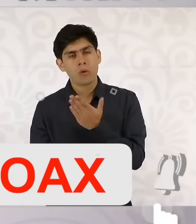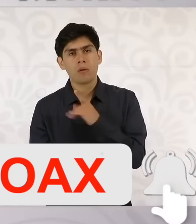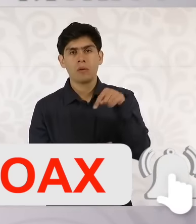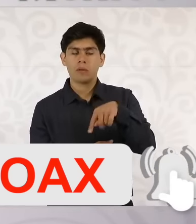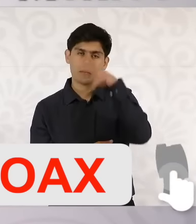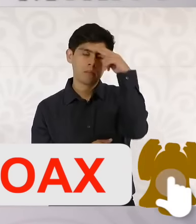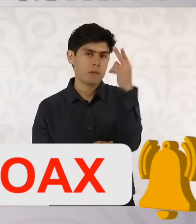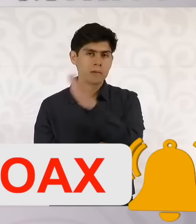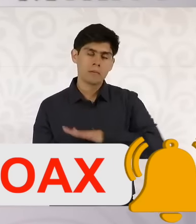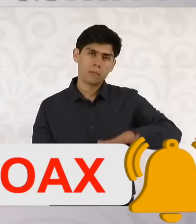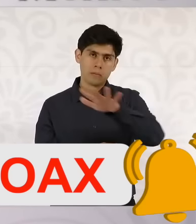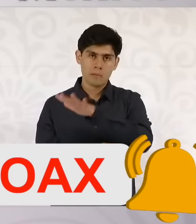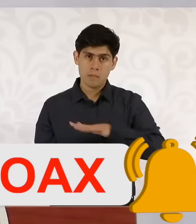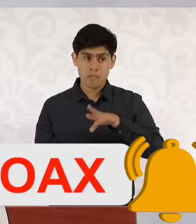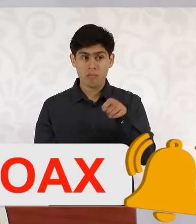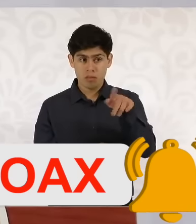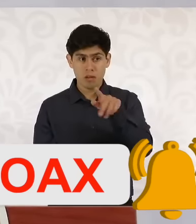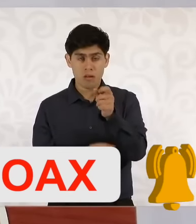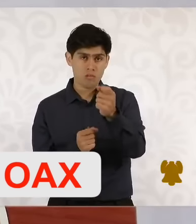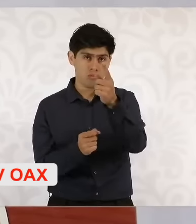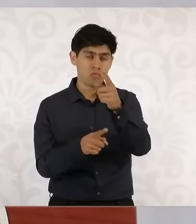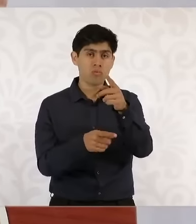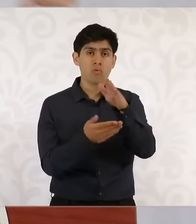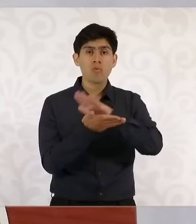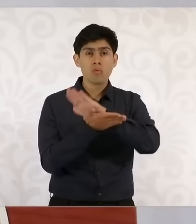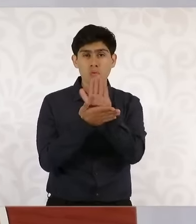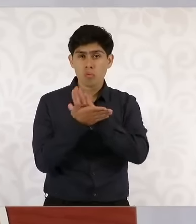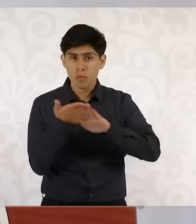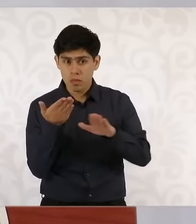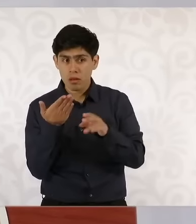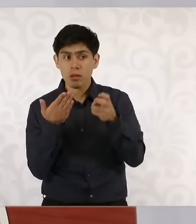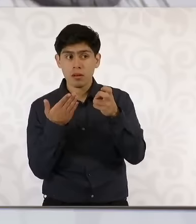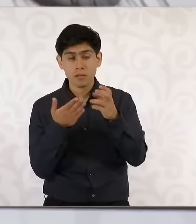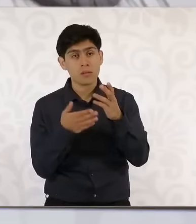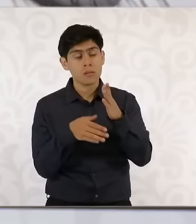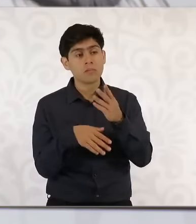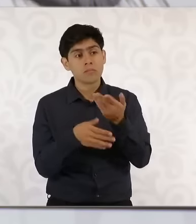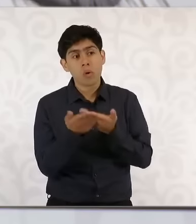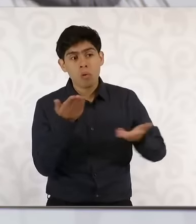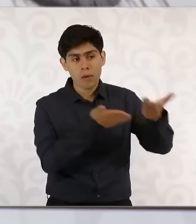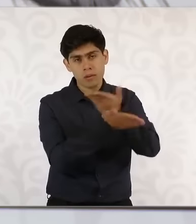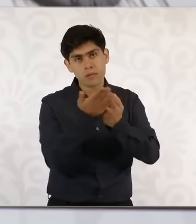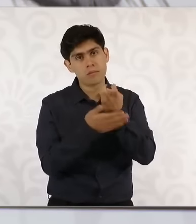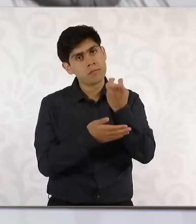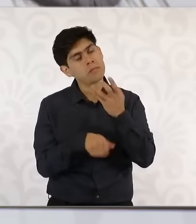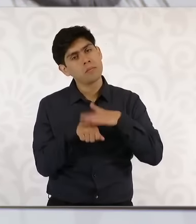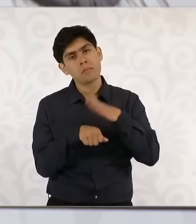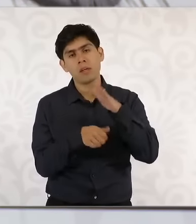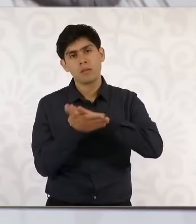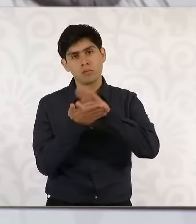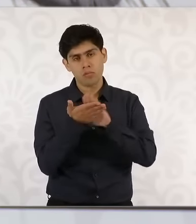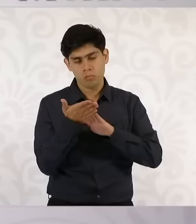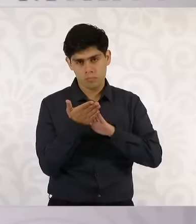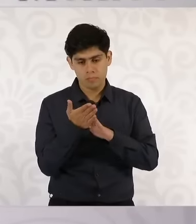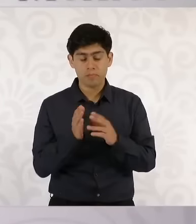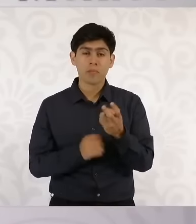Que en medio de la humildad es más humilde ofreciendo algo. Y esa es la humildad que debe estar en